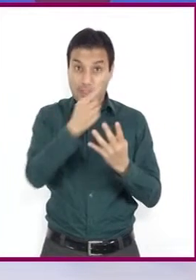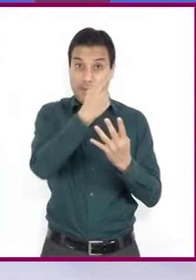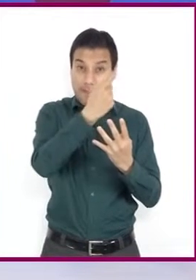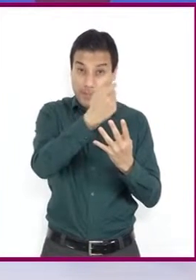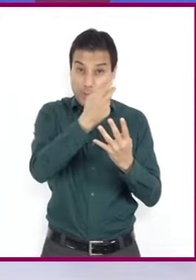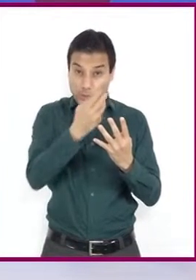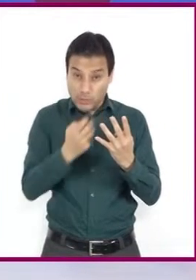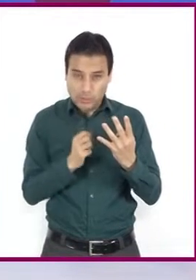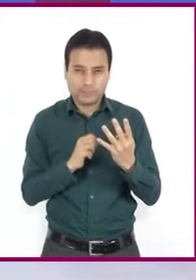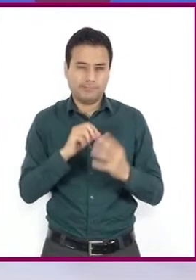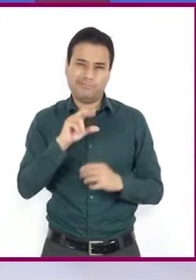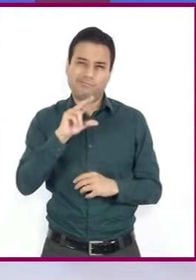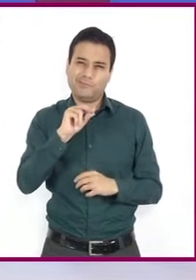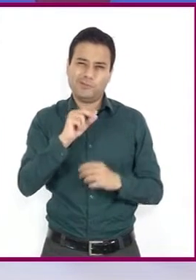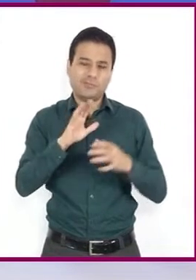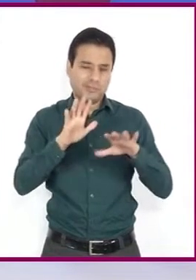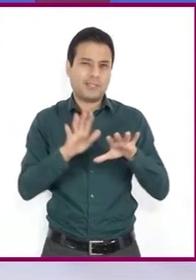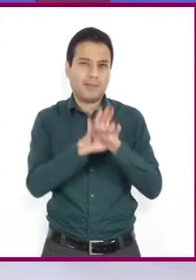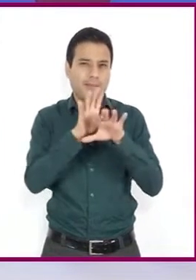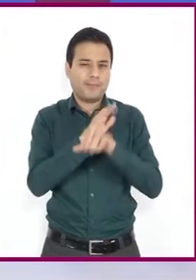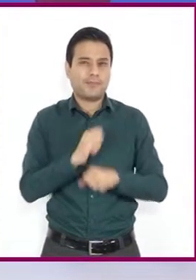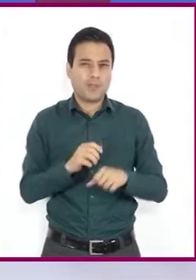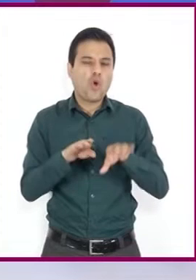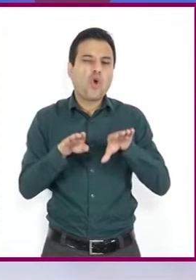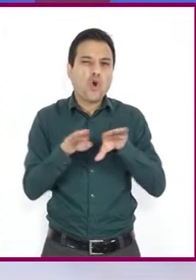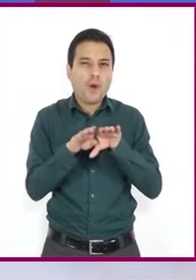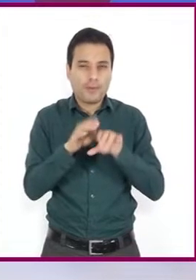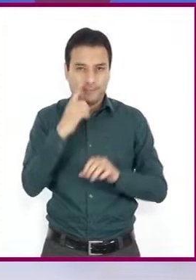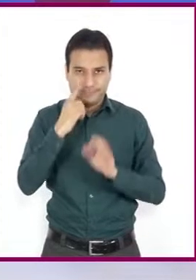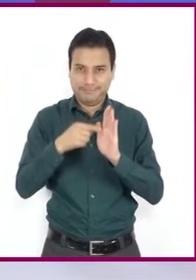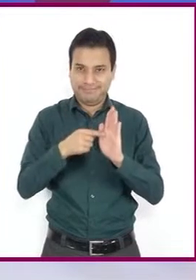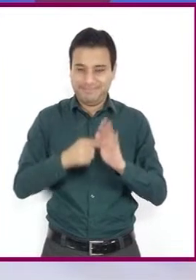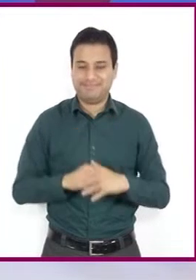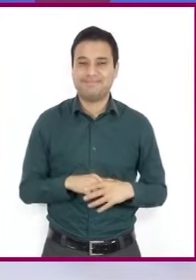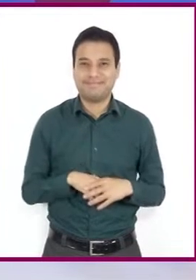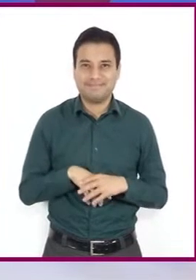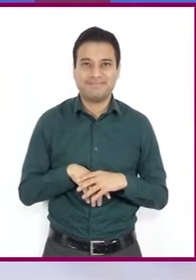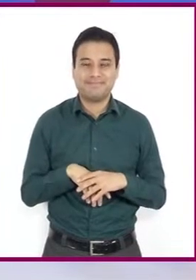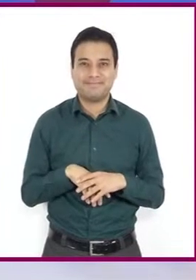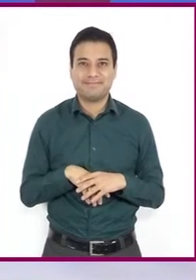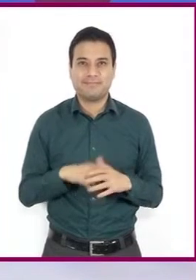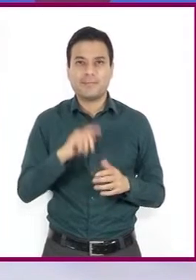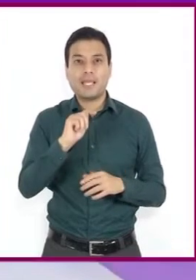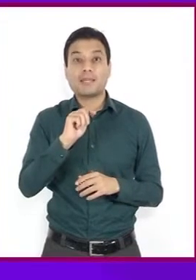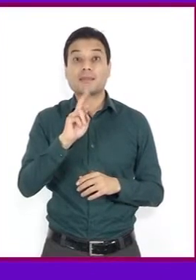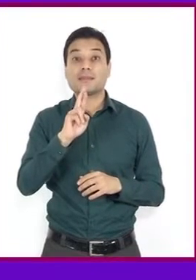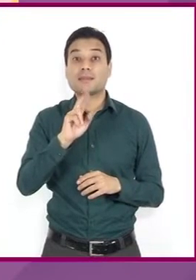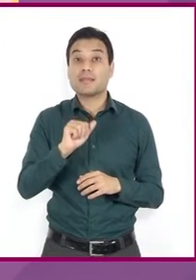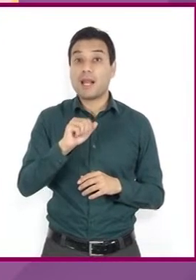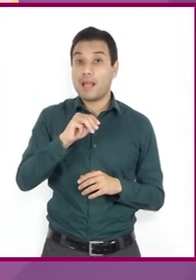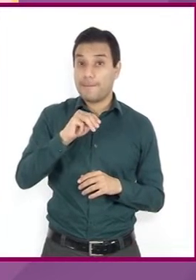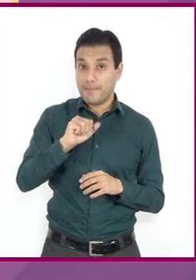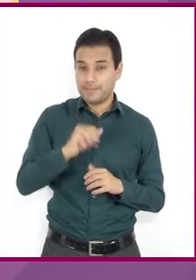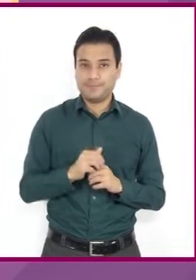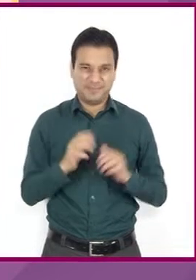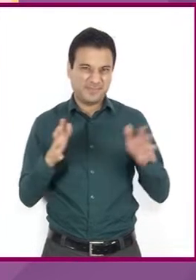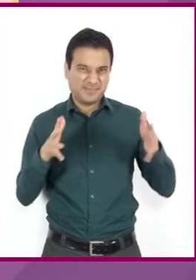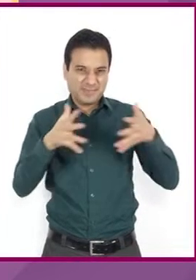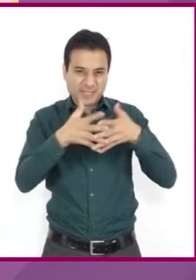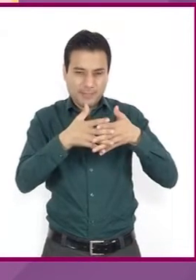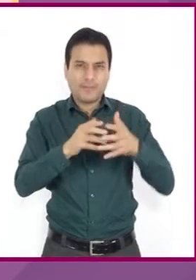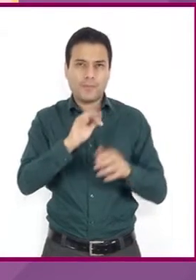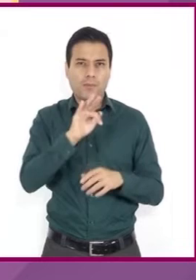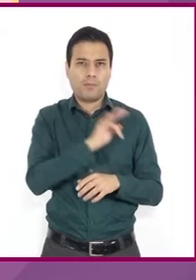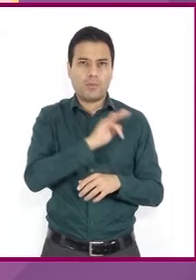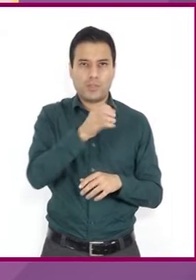de qué manera se pueden presentar las tramas de un relato. La trama de un relato puede organizarse